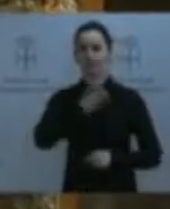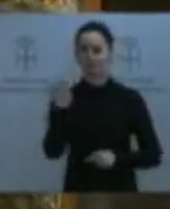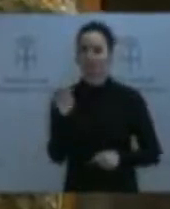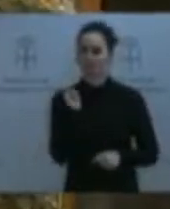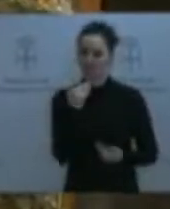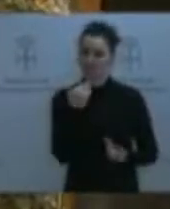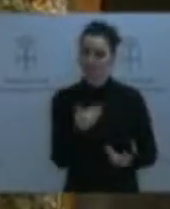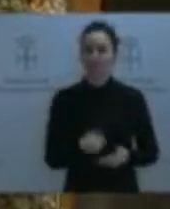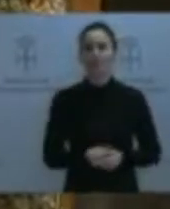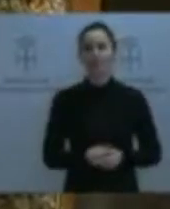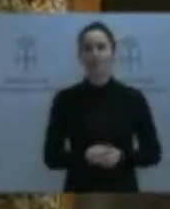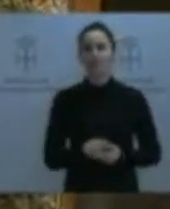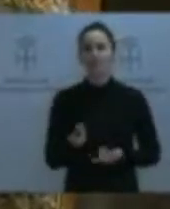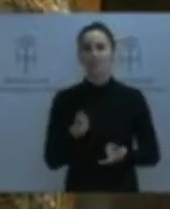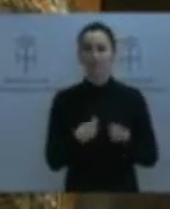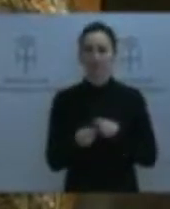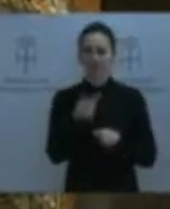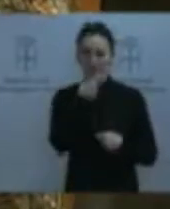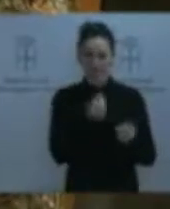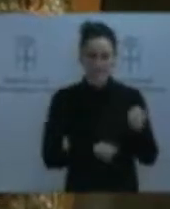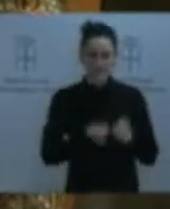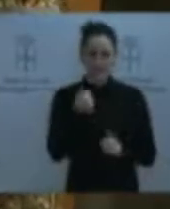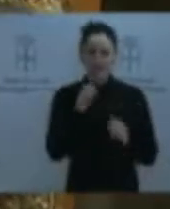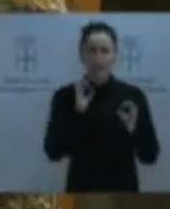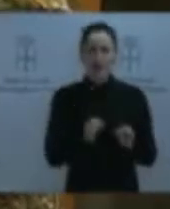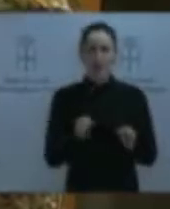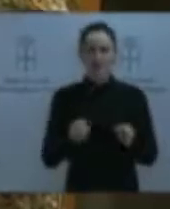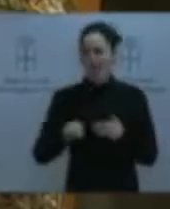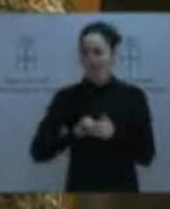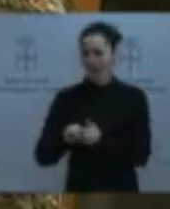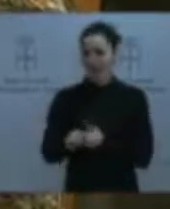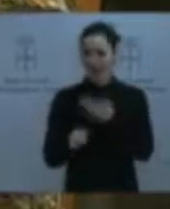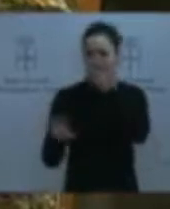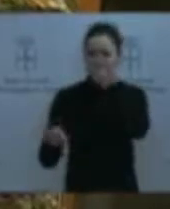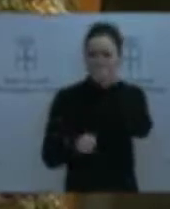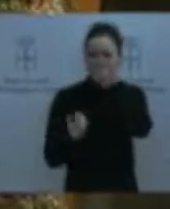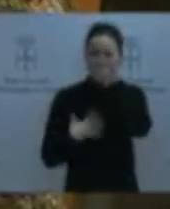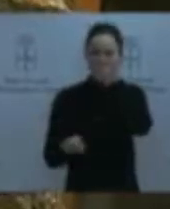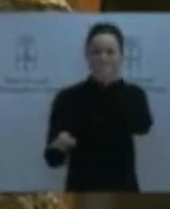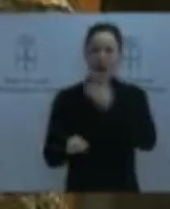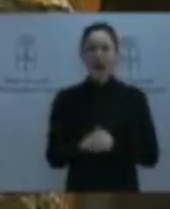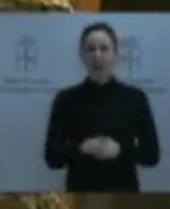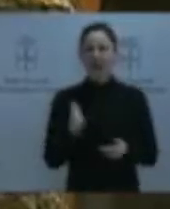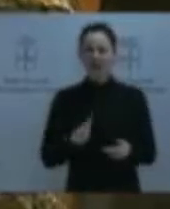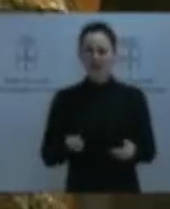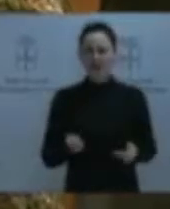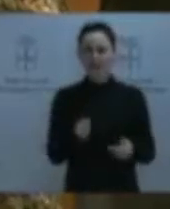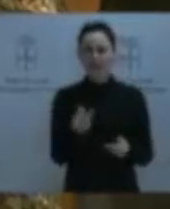a través de circuitos cortos. Estos pastores se van a ver beneficiados por esta